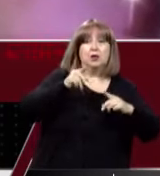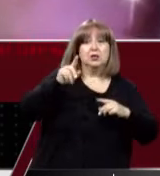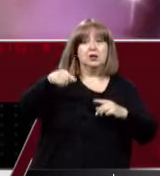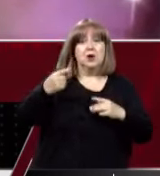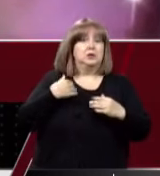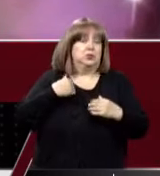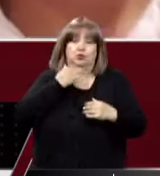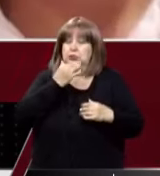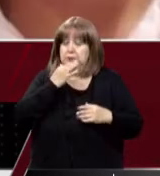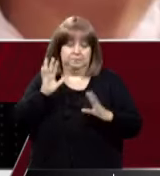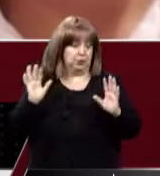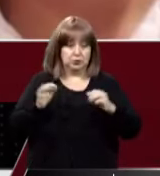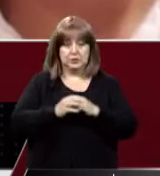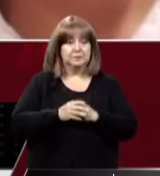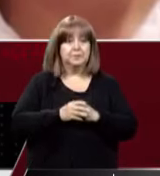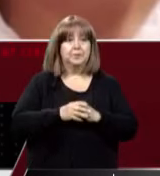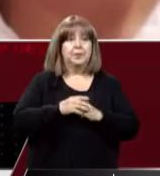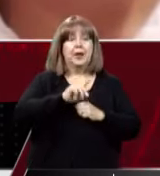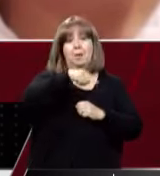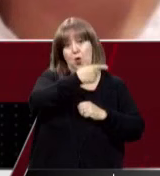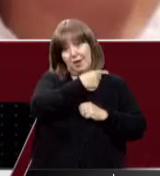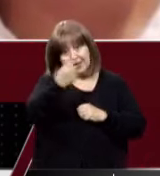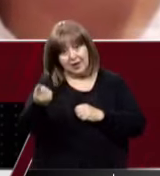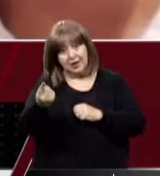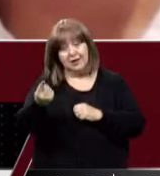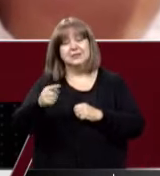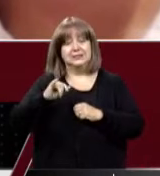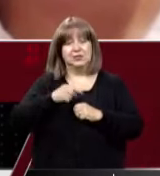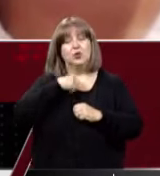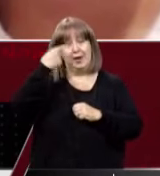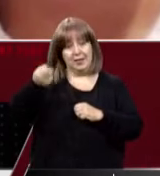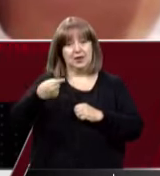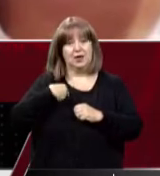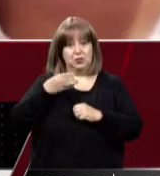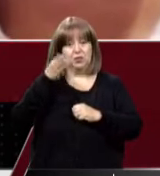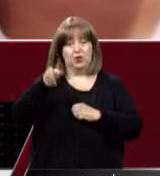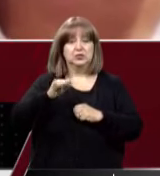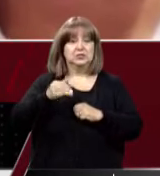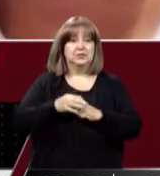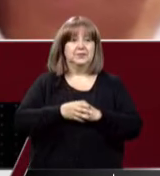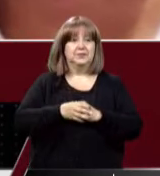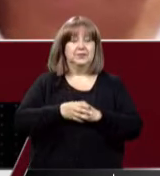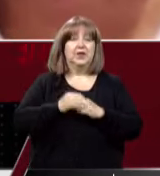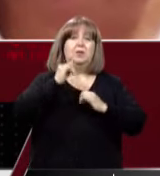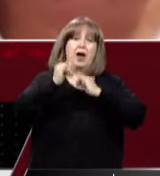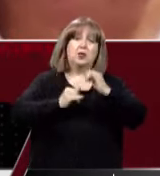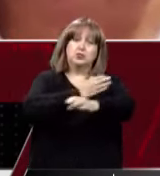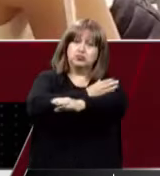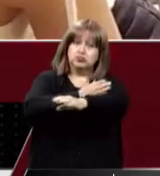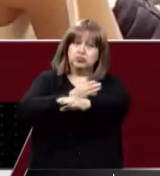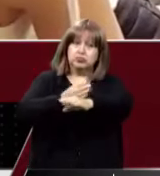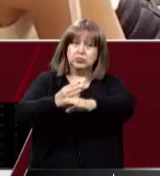por el momento no. ¿Mañana te toca declarar a vos? Sí, me toca a mí declarar. ¿Vas a contar todo esto?